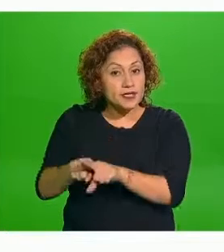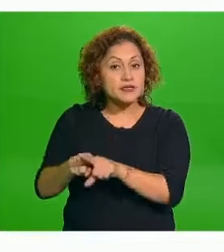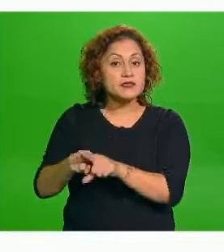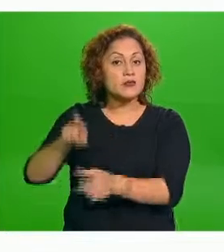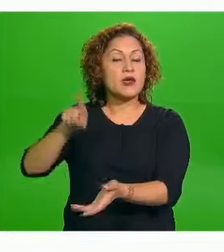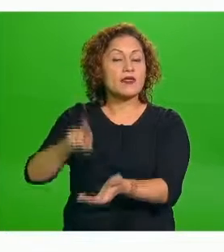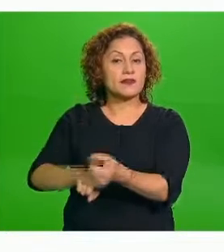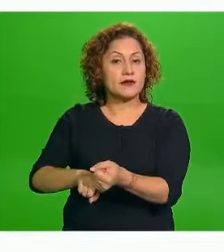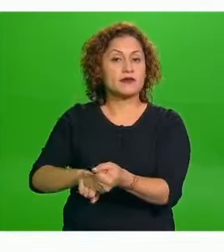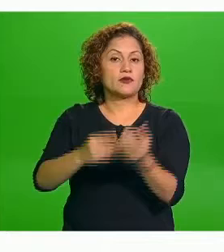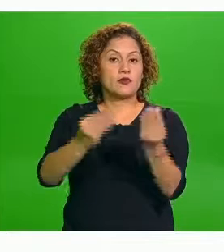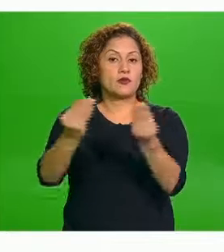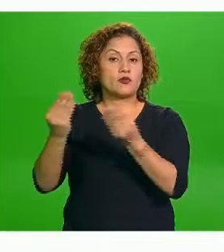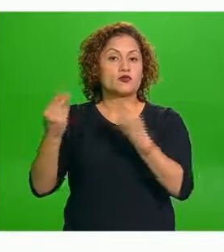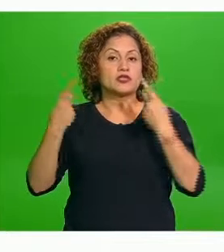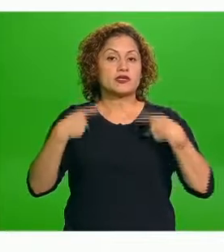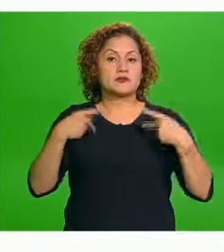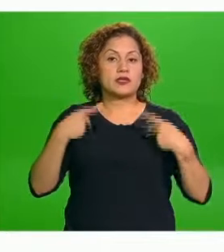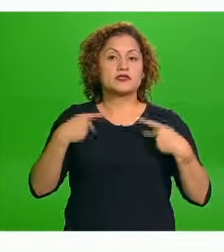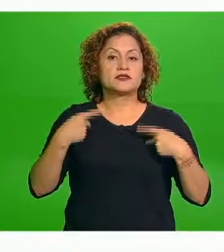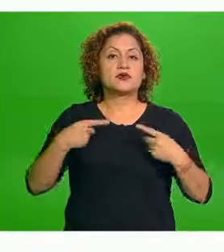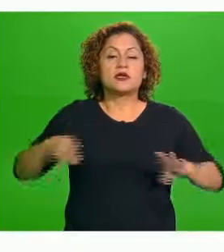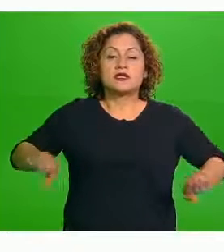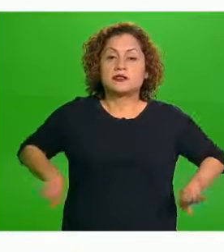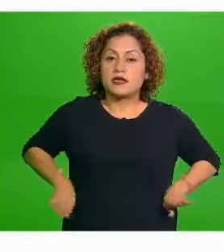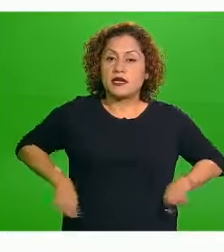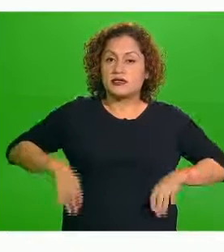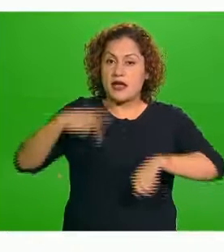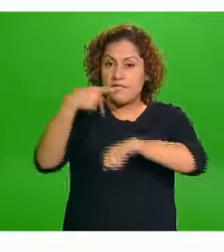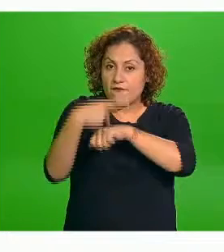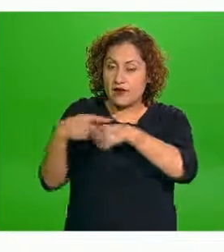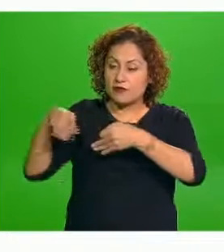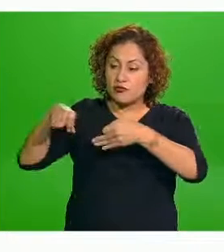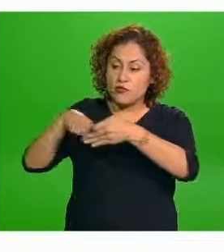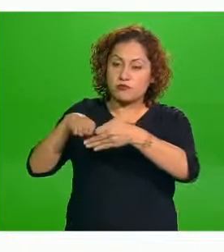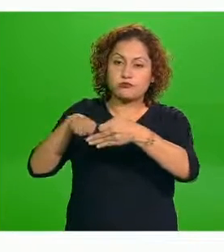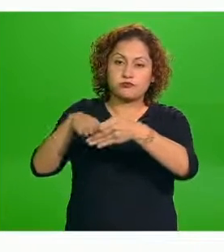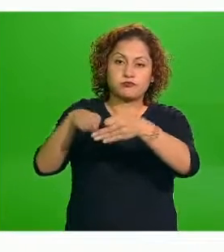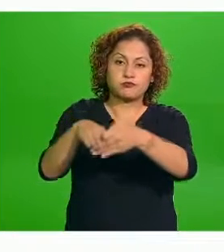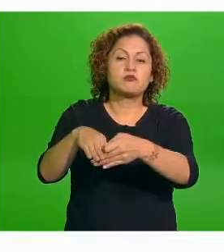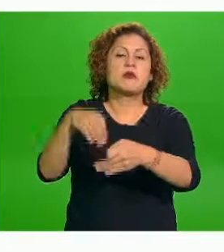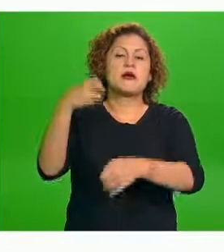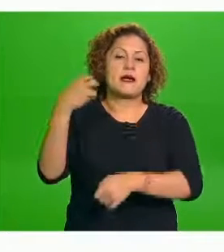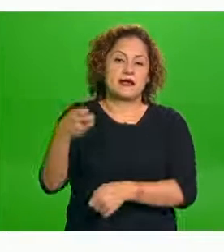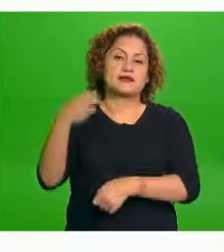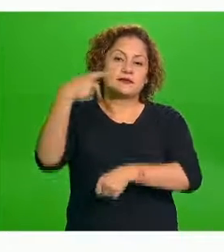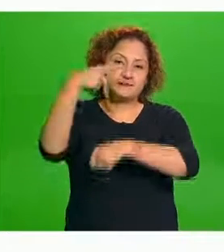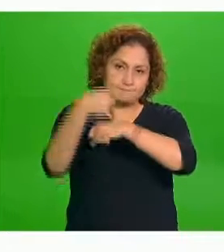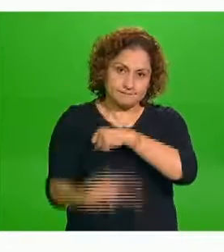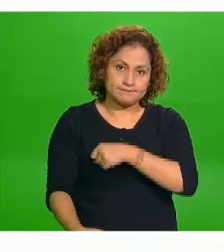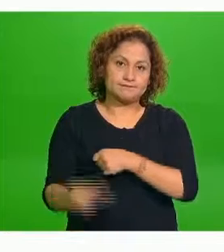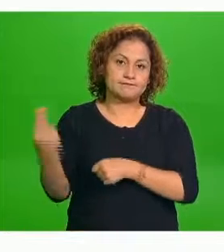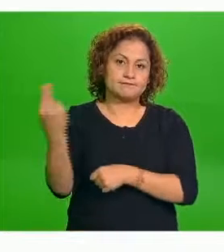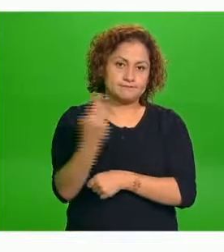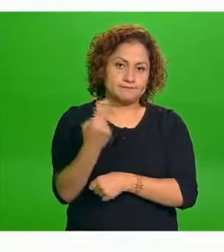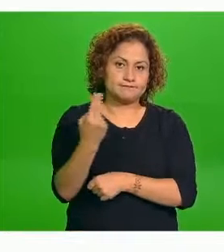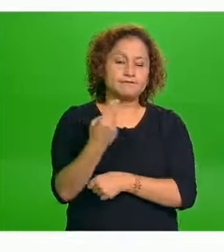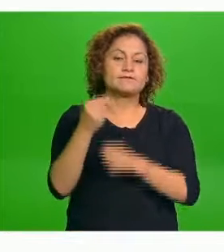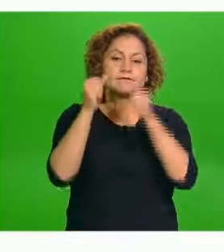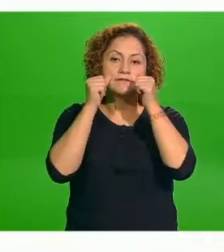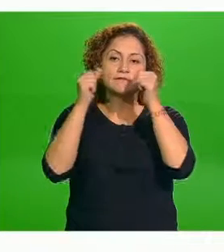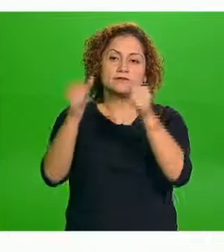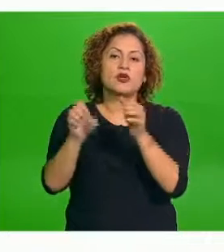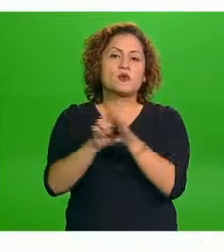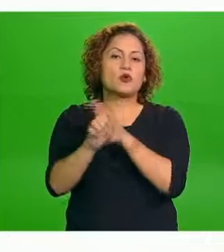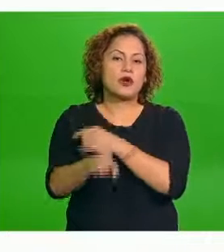de la población que padece de comorbilidades que son factores de riesgo para enfermar gravemente, como son el